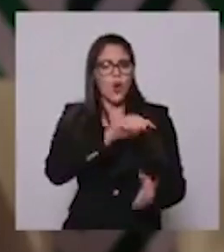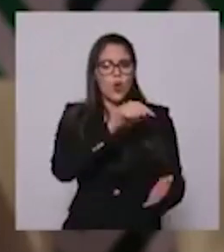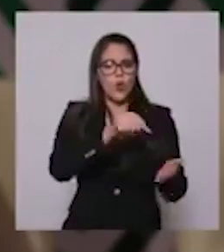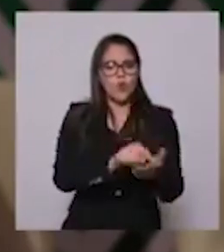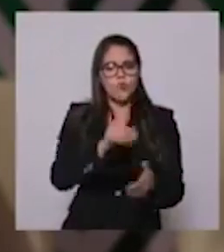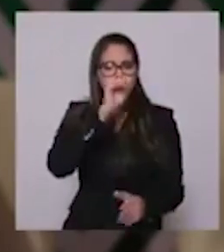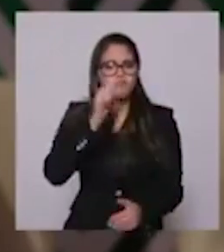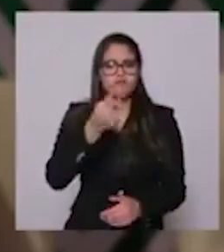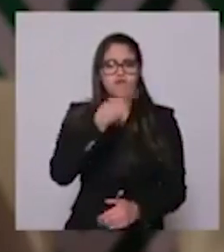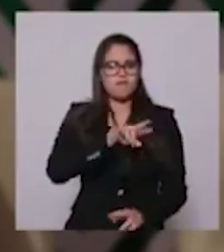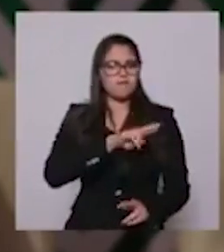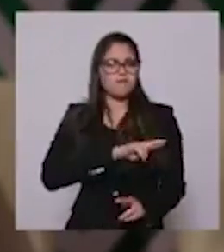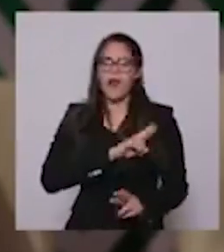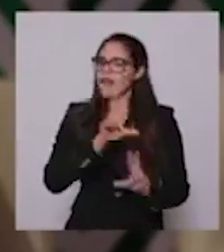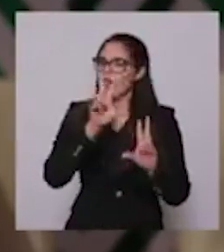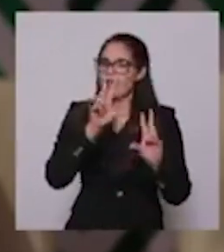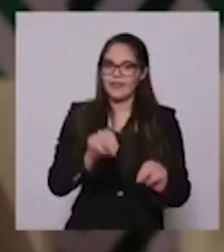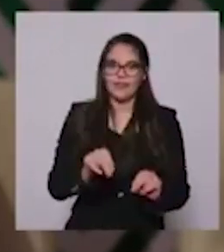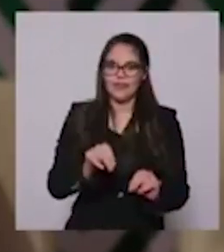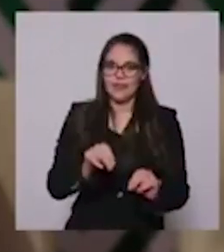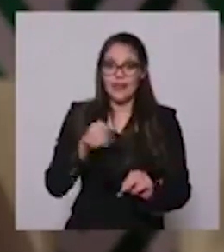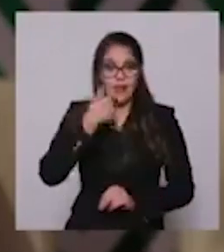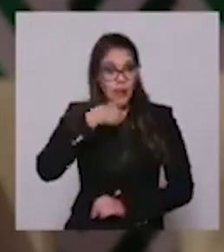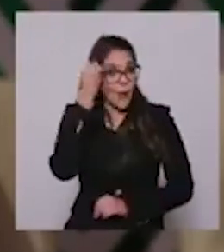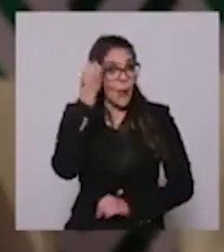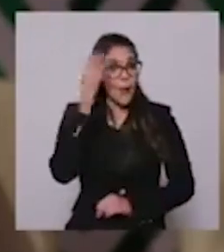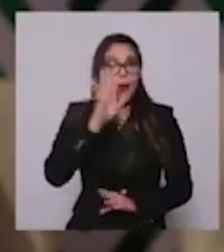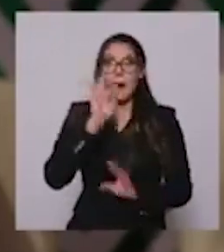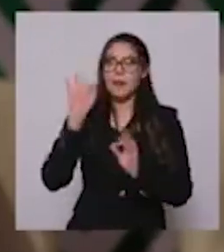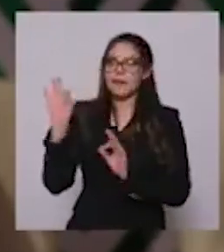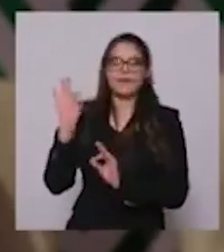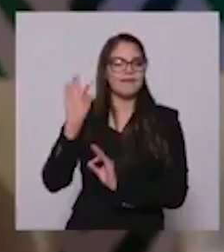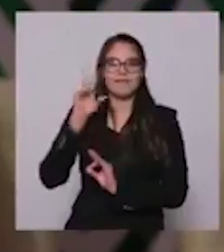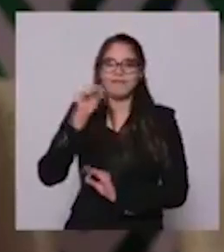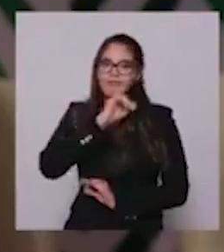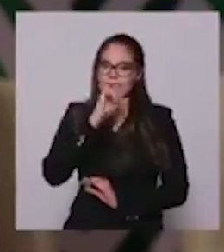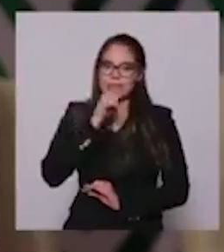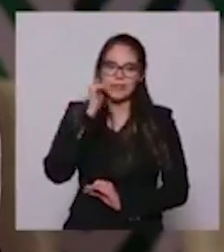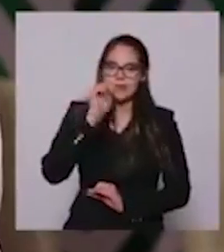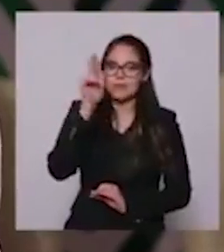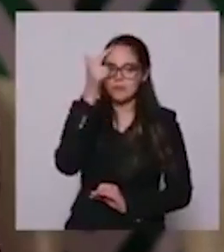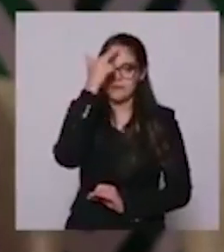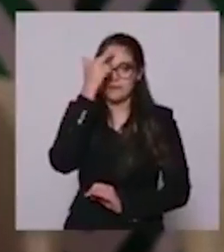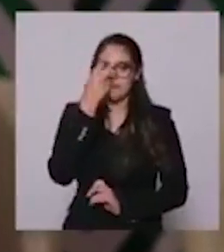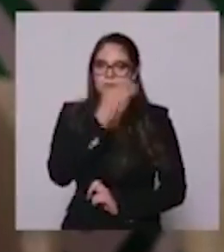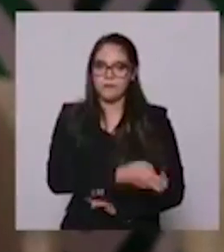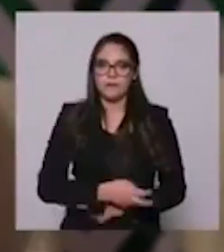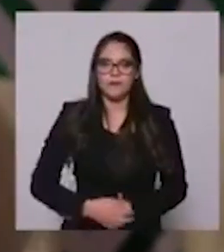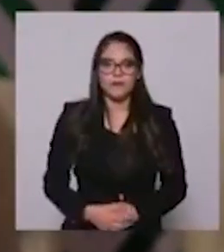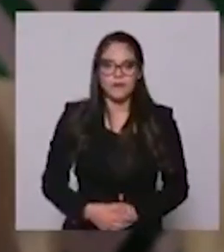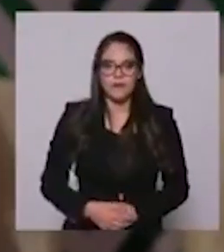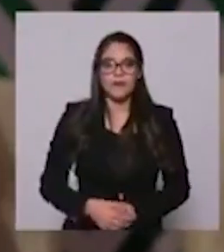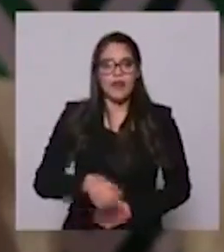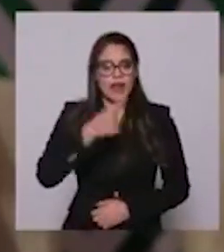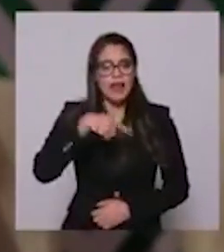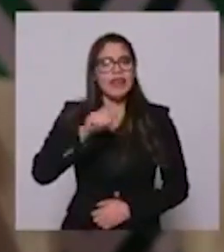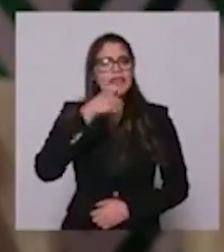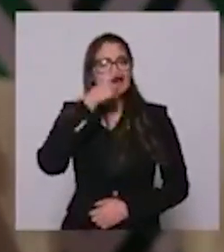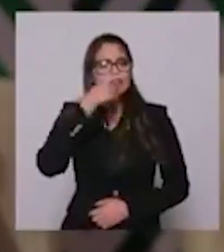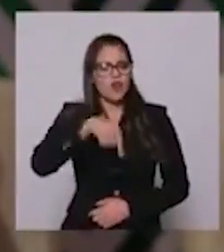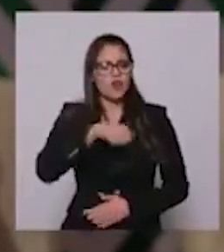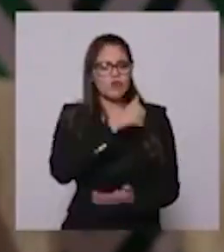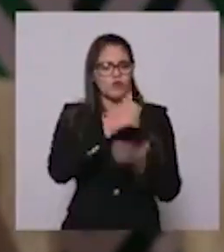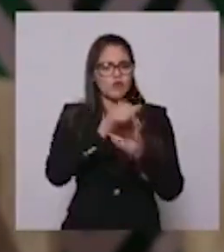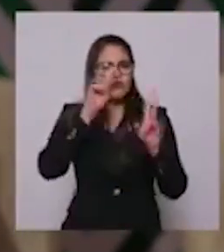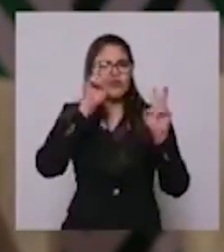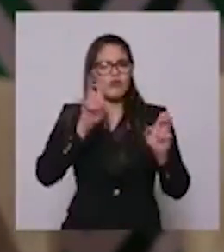administración inició con un año muy violento, pero se redujo un 27% la tendencia en el lapso de diciembre de 2018 y